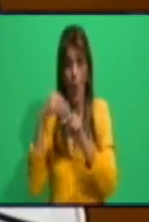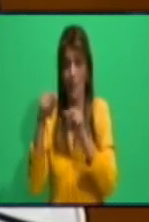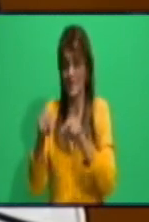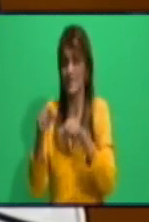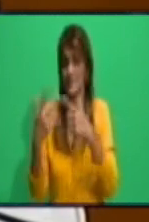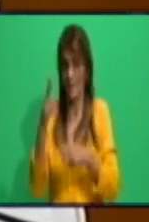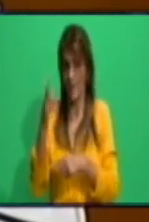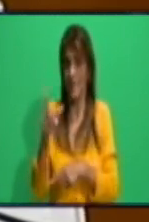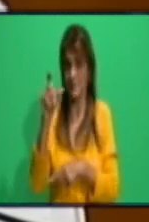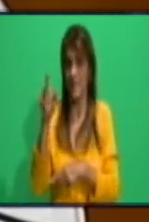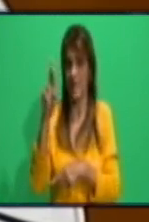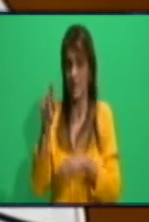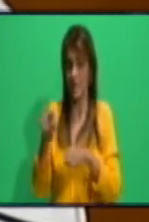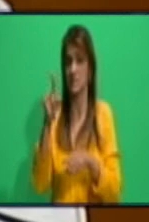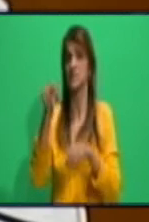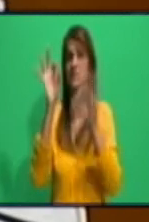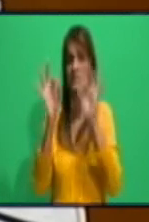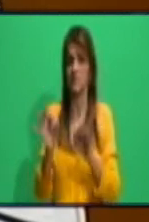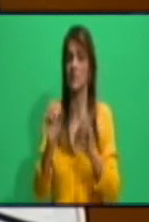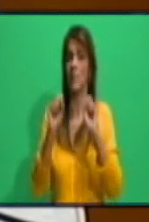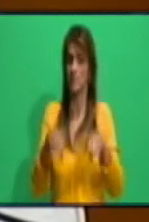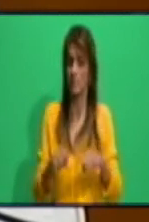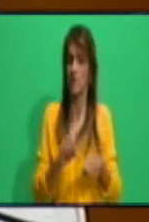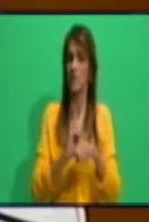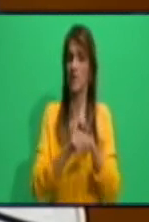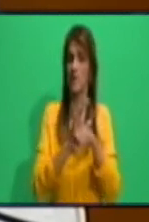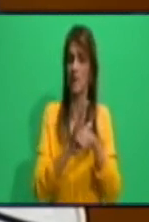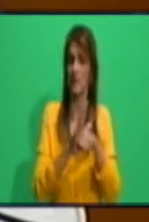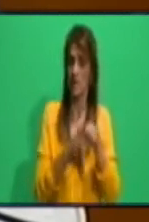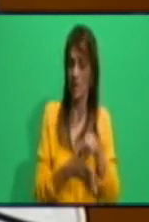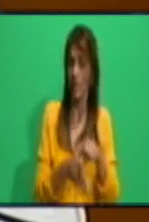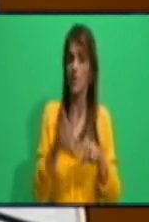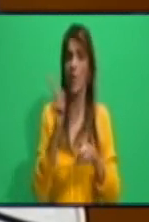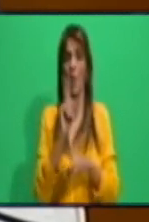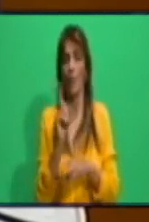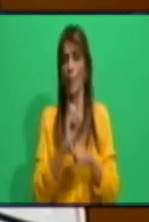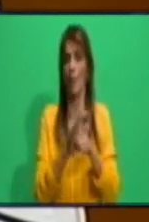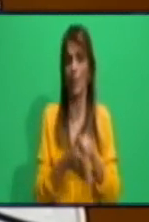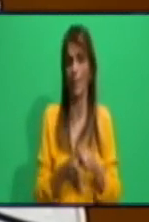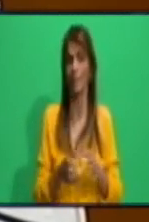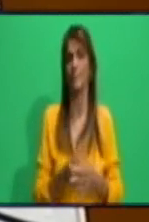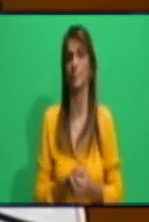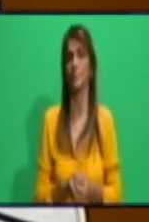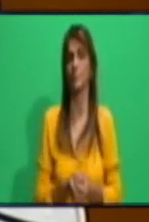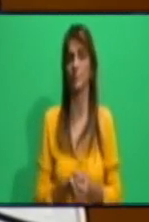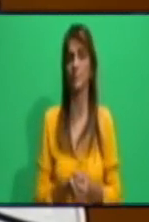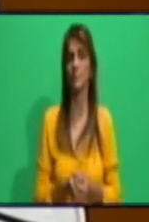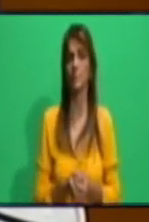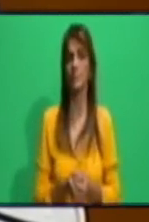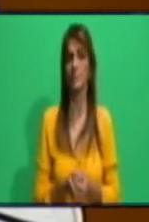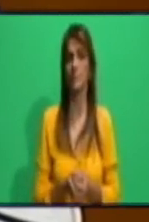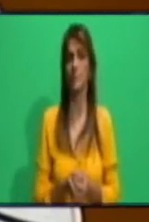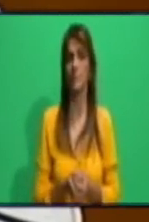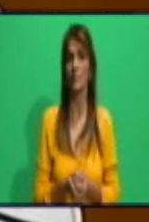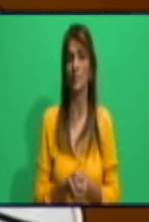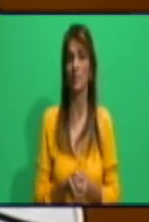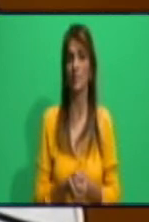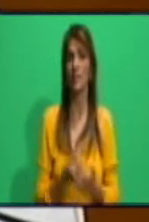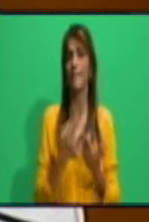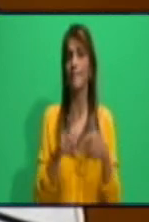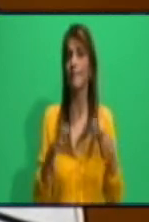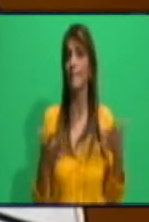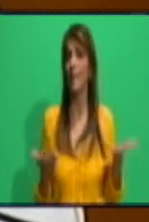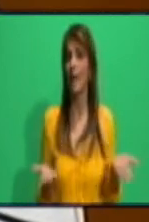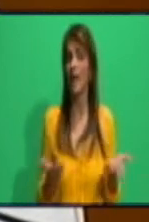no. También existe la posibilidad de que el test de antígeno le dé negativo a un caso con síntomas, a un paciente con síntomas, pero que